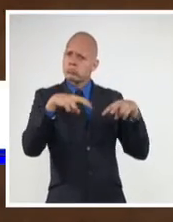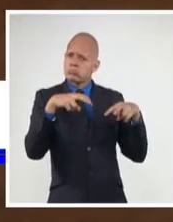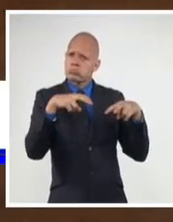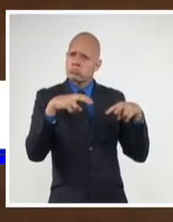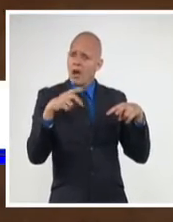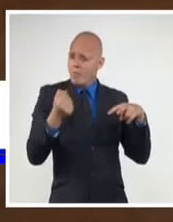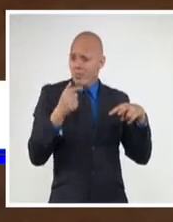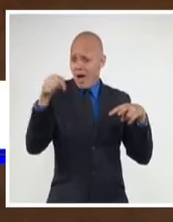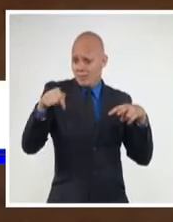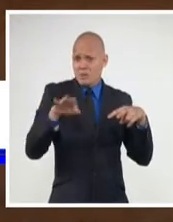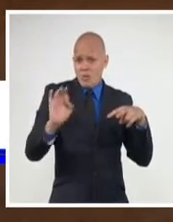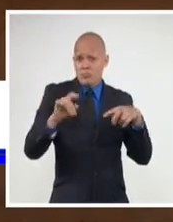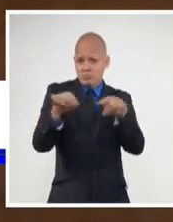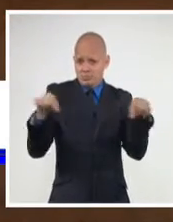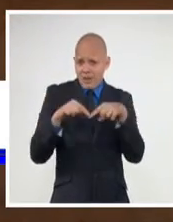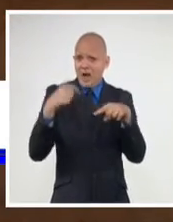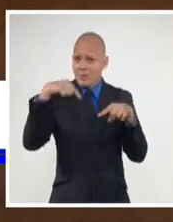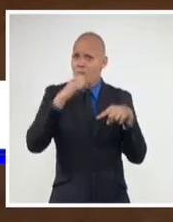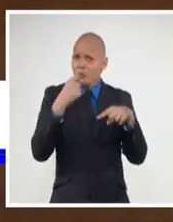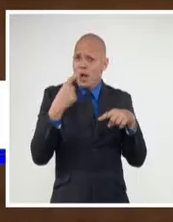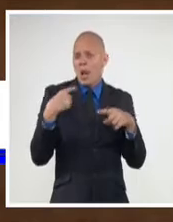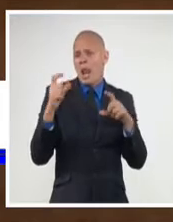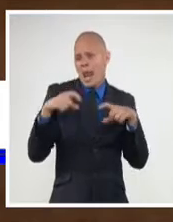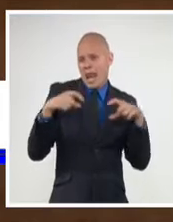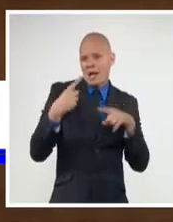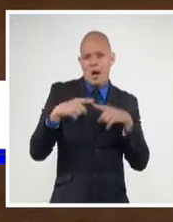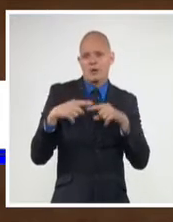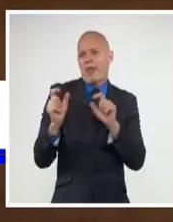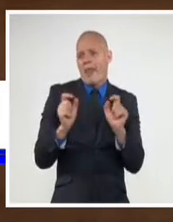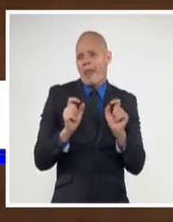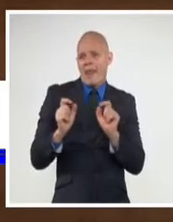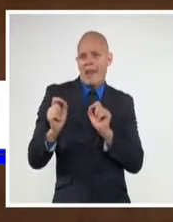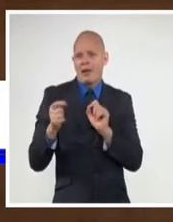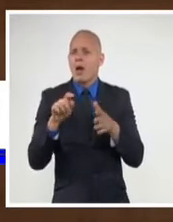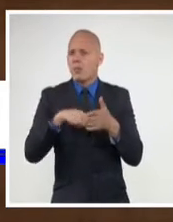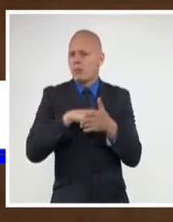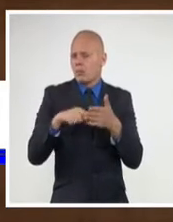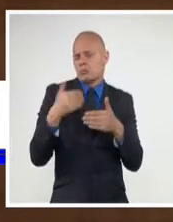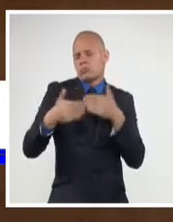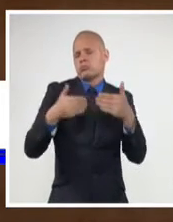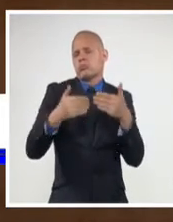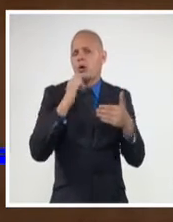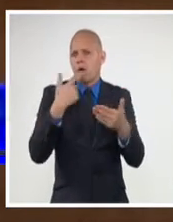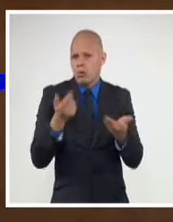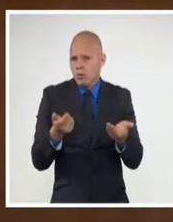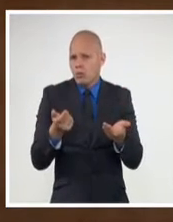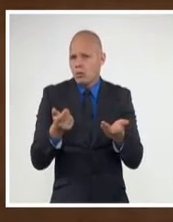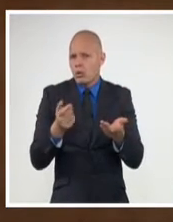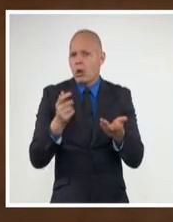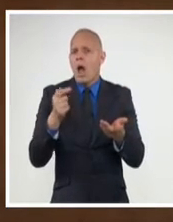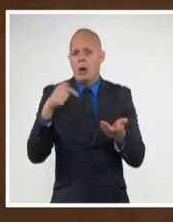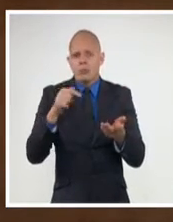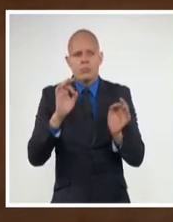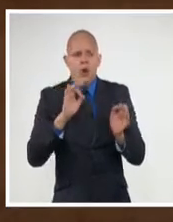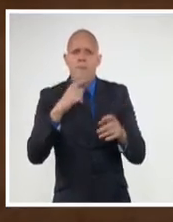estudios Abdala, conversando, haciendo anécdotas, organizando la vida de muchos de nosotros, los